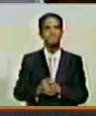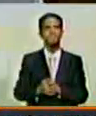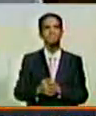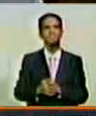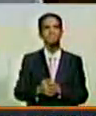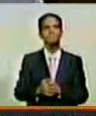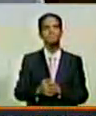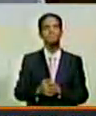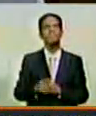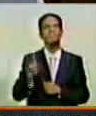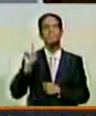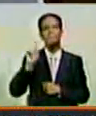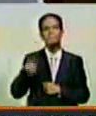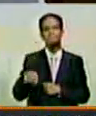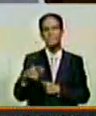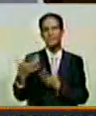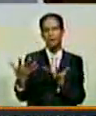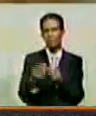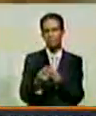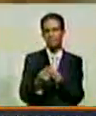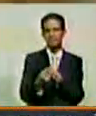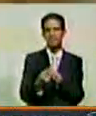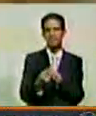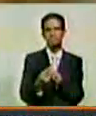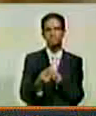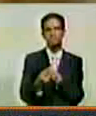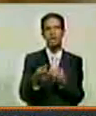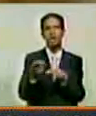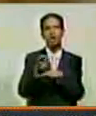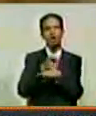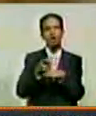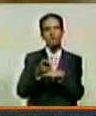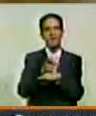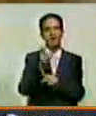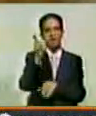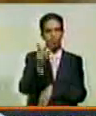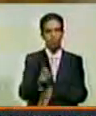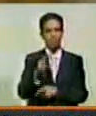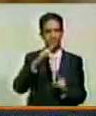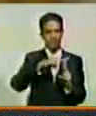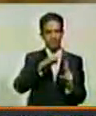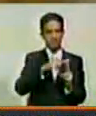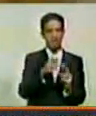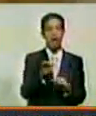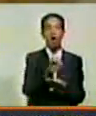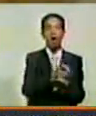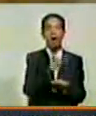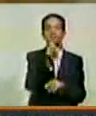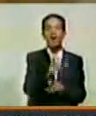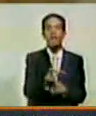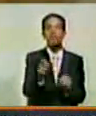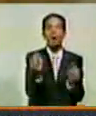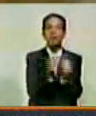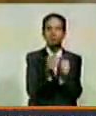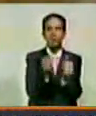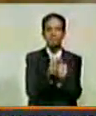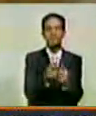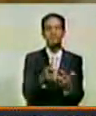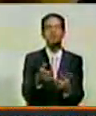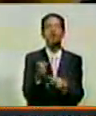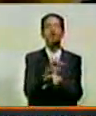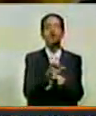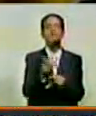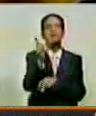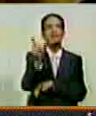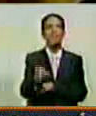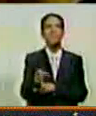los gobernadores, gobernadora del Estado Táchira, gobernador del Estado Anzoátegui, el gobernador del Estado